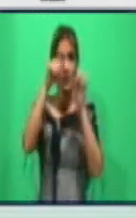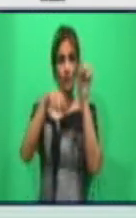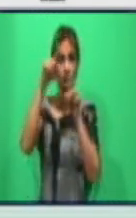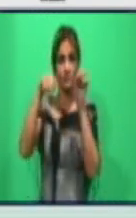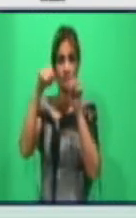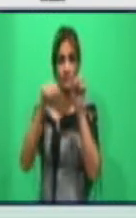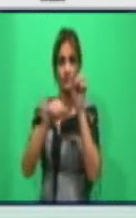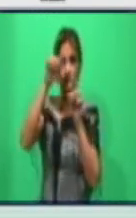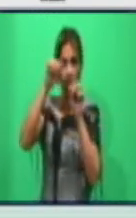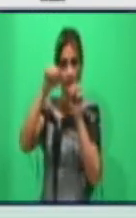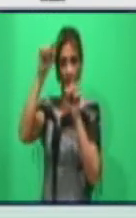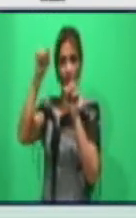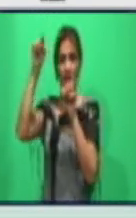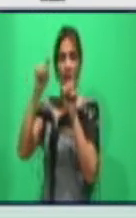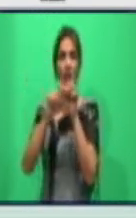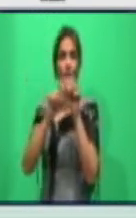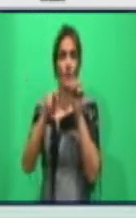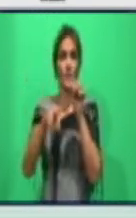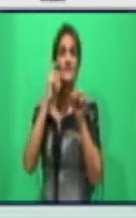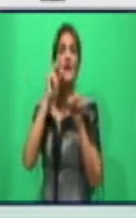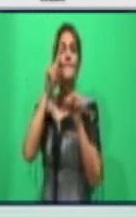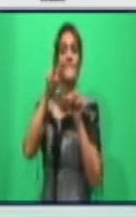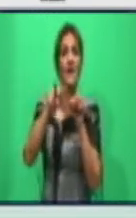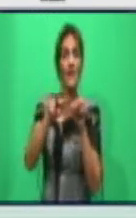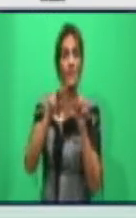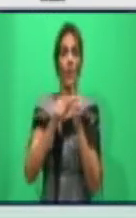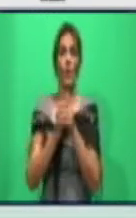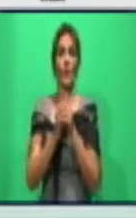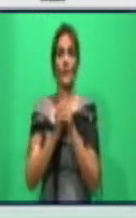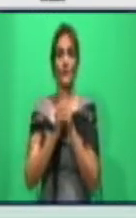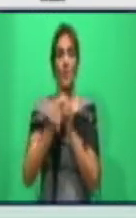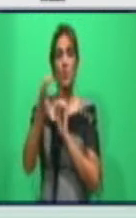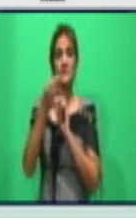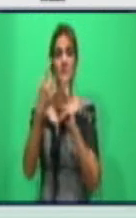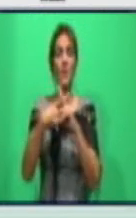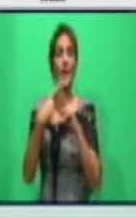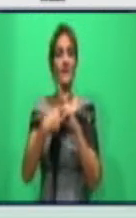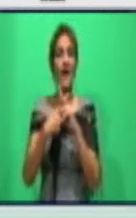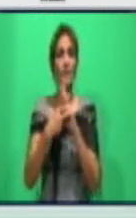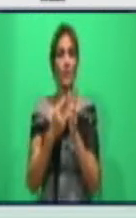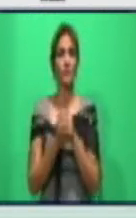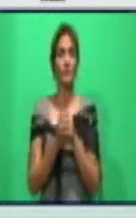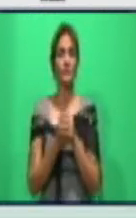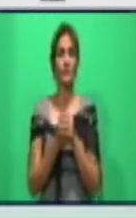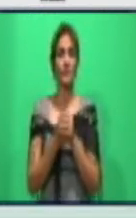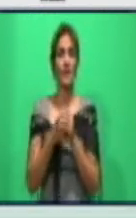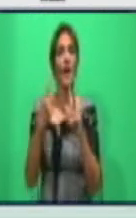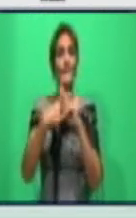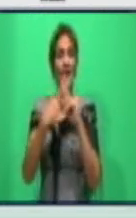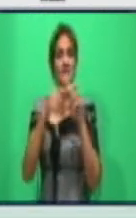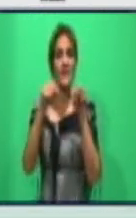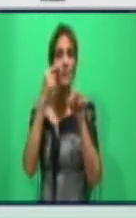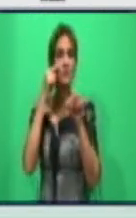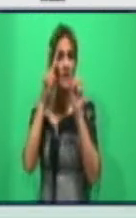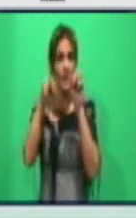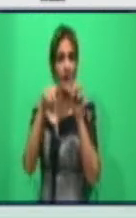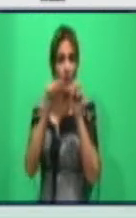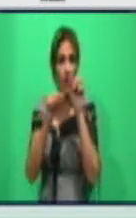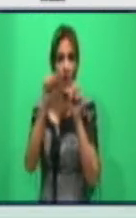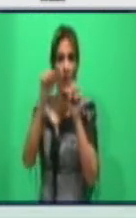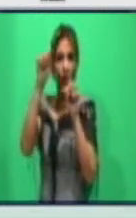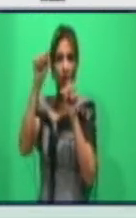la provincia que si vemos que el al lado del municipio vayamos vayamos arrastra arrastra el comportamiento de la provincia